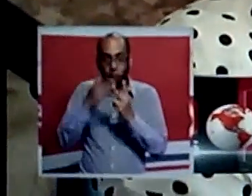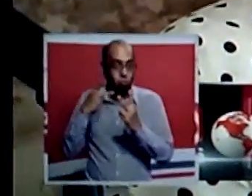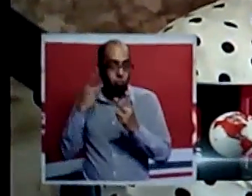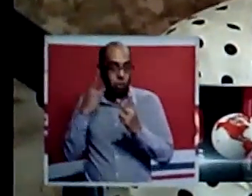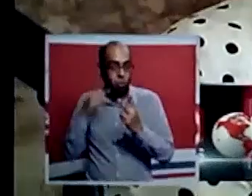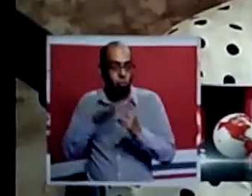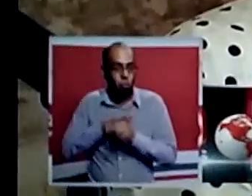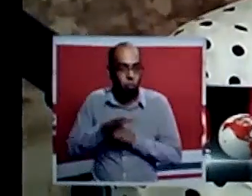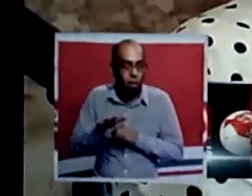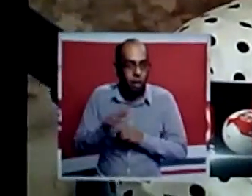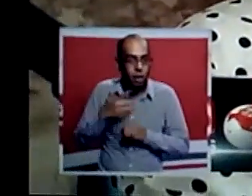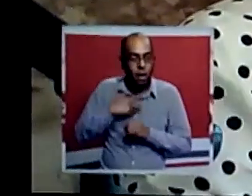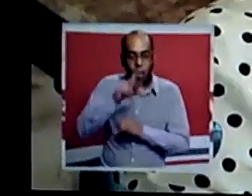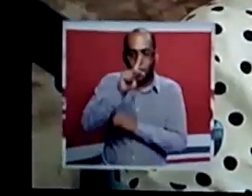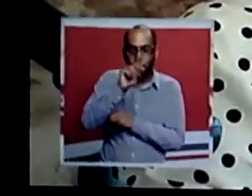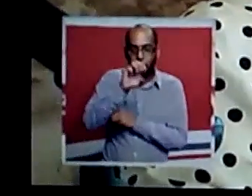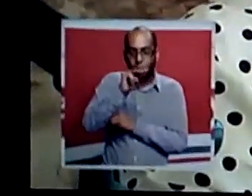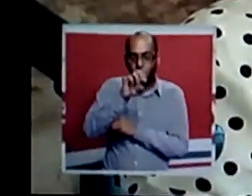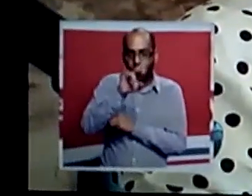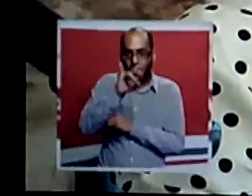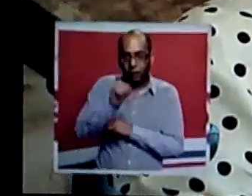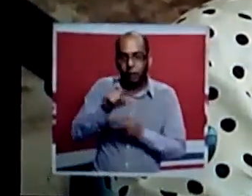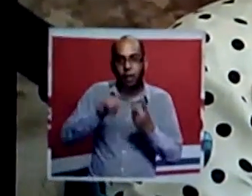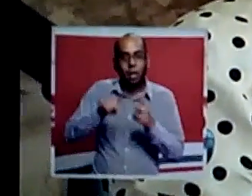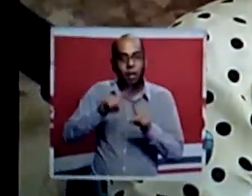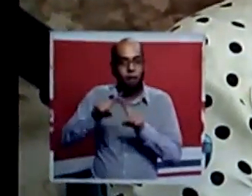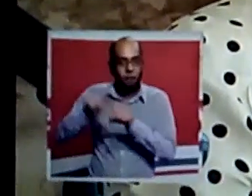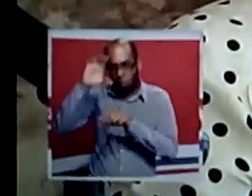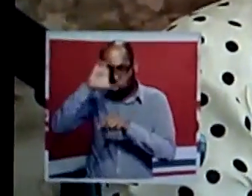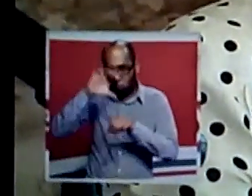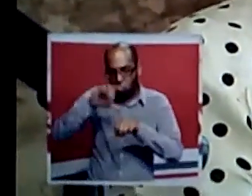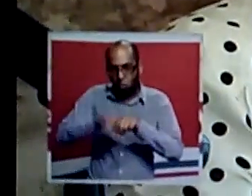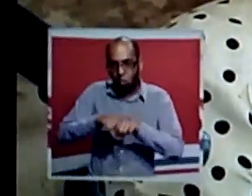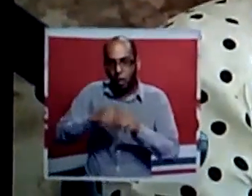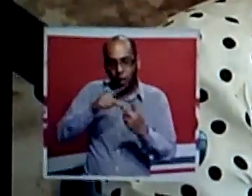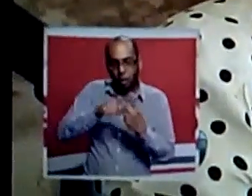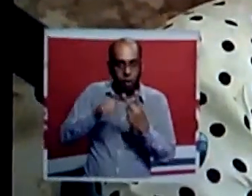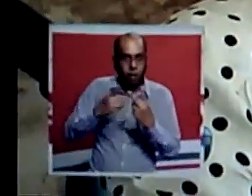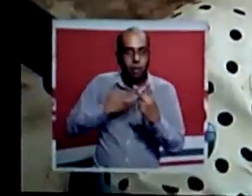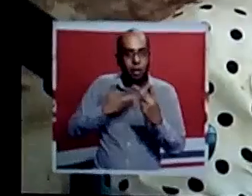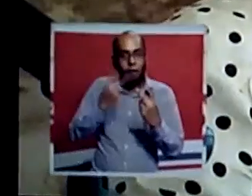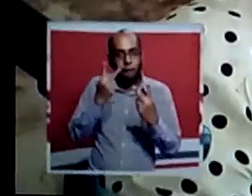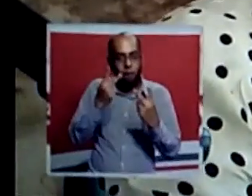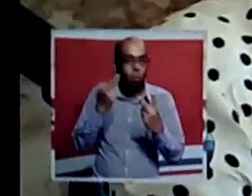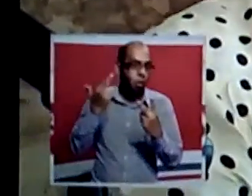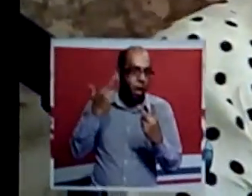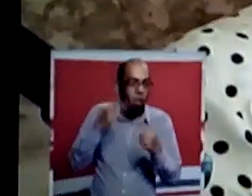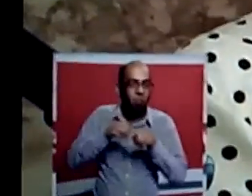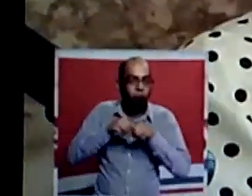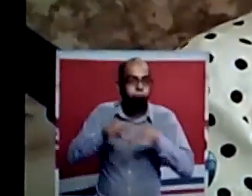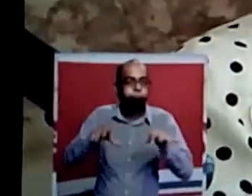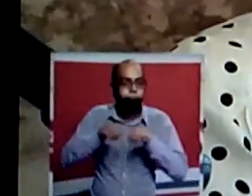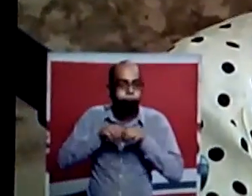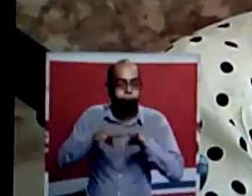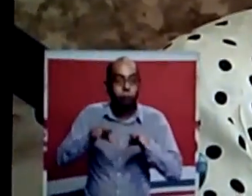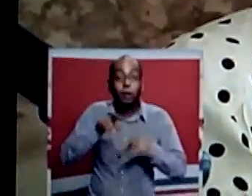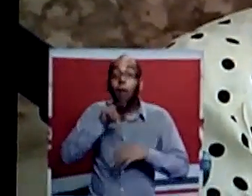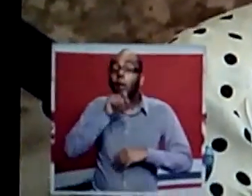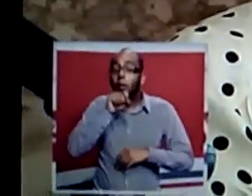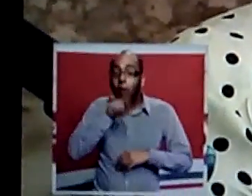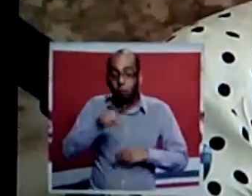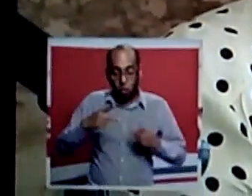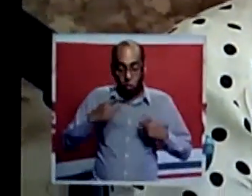es el promover la democracia y la diversidad cultural a través de sus contenidos en radio y televisión, así como fortalecer la identidad